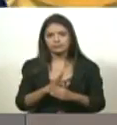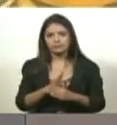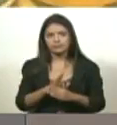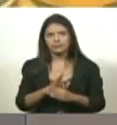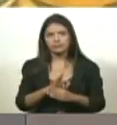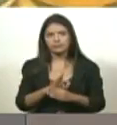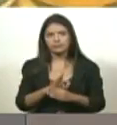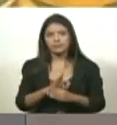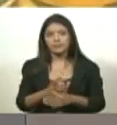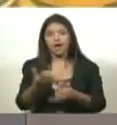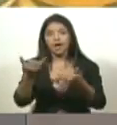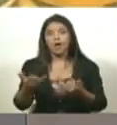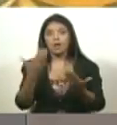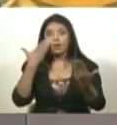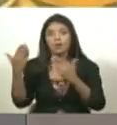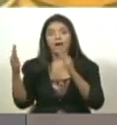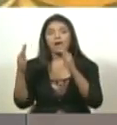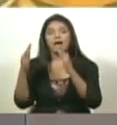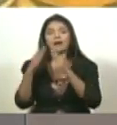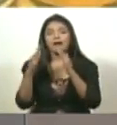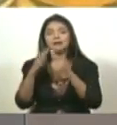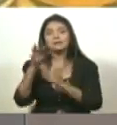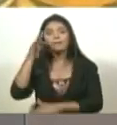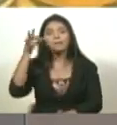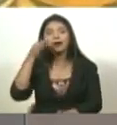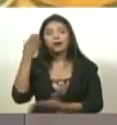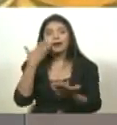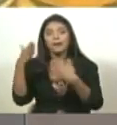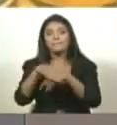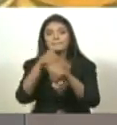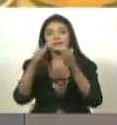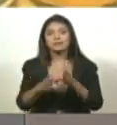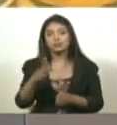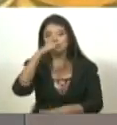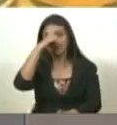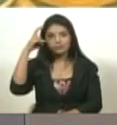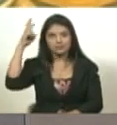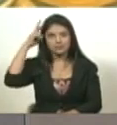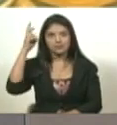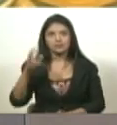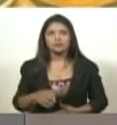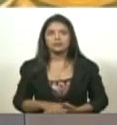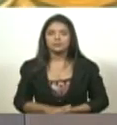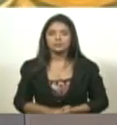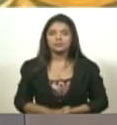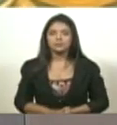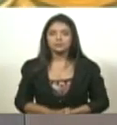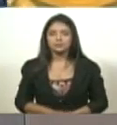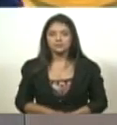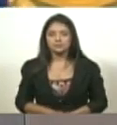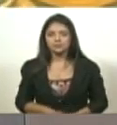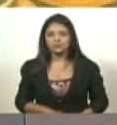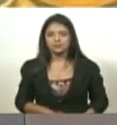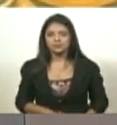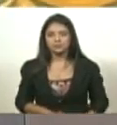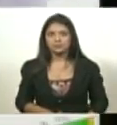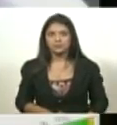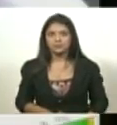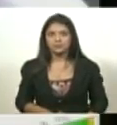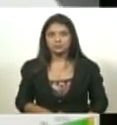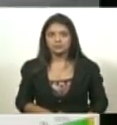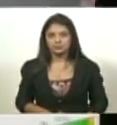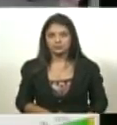Bien, hasta ahora nos vamos a Casa Amarilla. Escuchamos palabras del ministro Samuel Moncada. Que usted tenga un... Ahí está